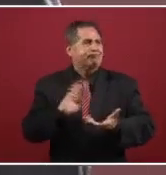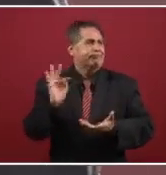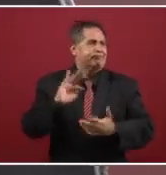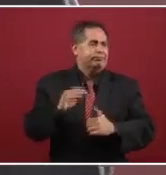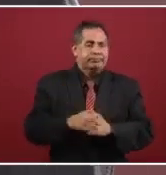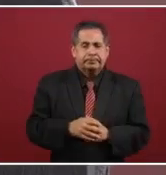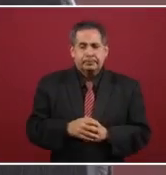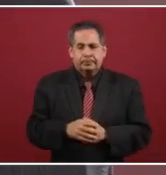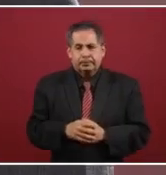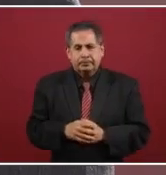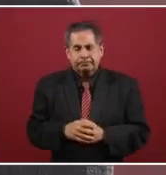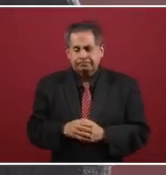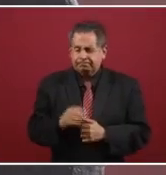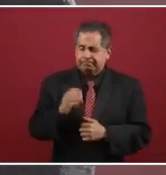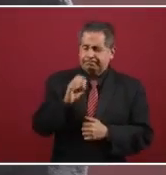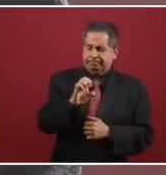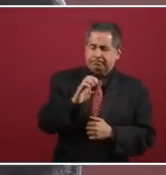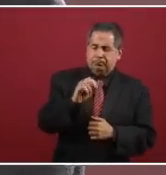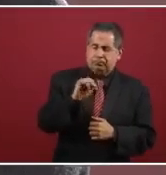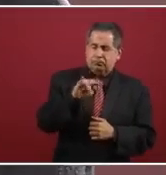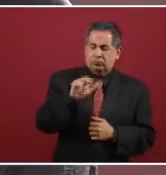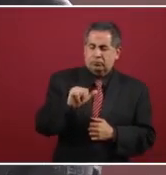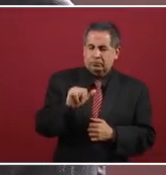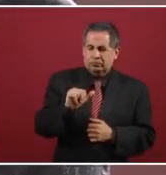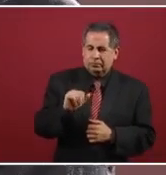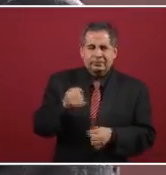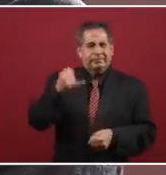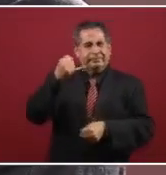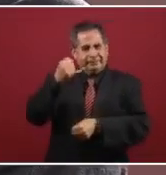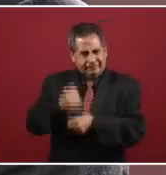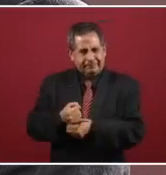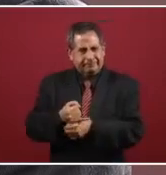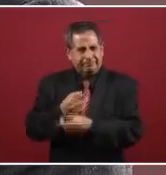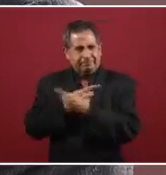la economía inmoral.